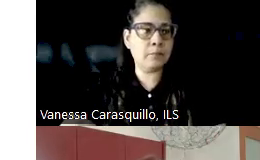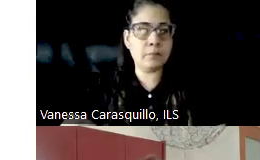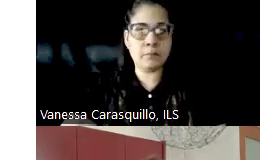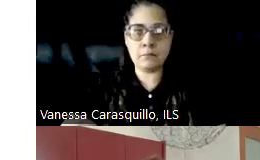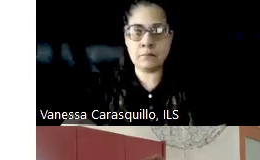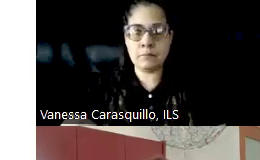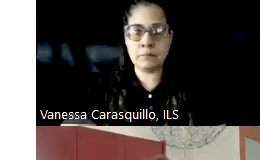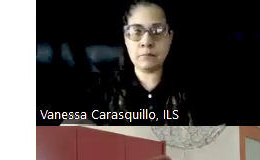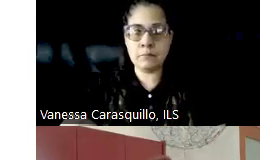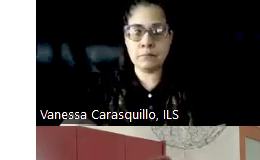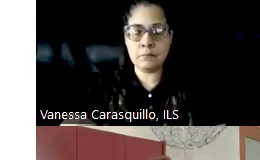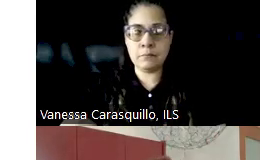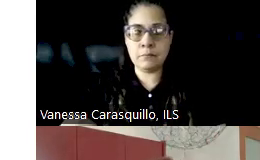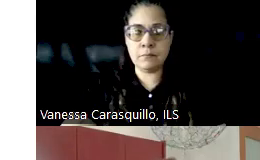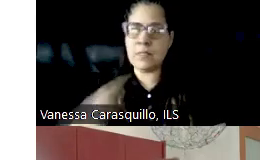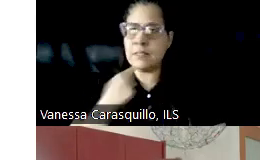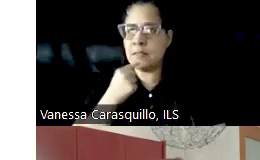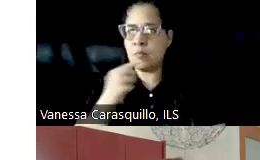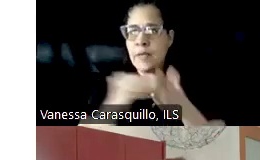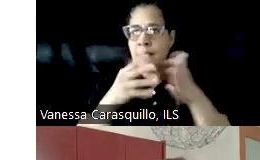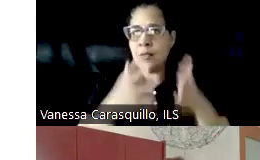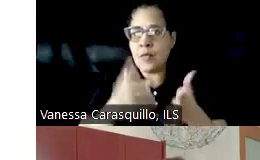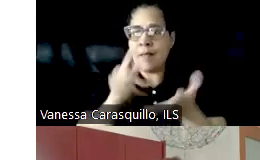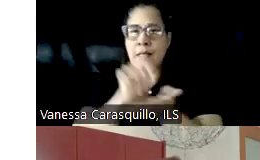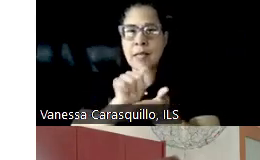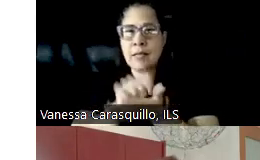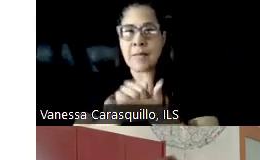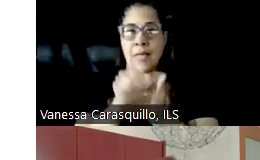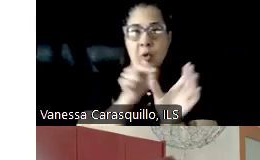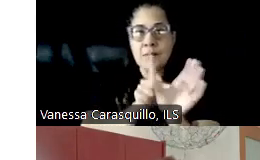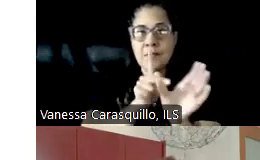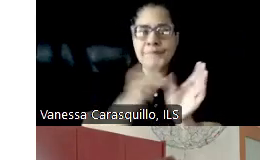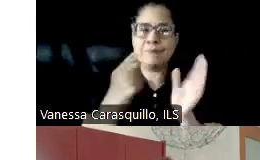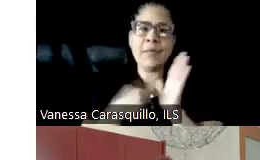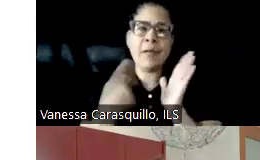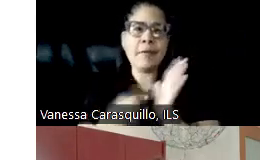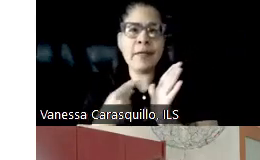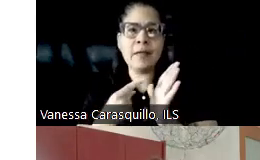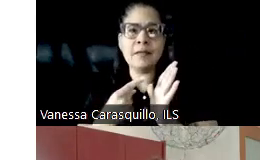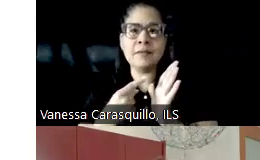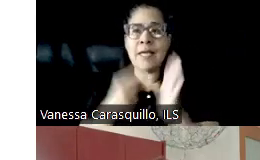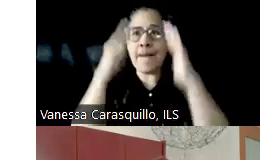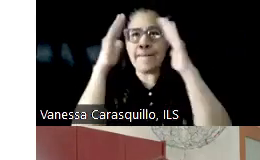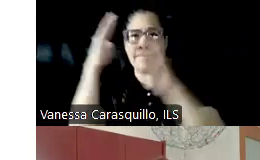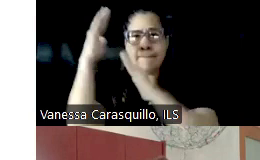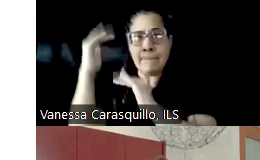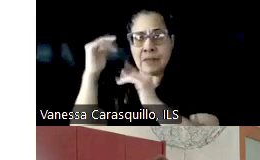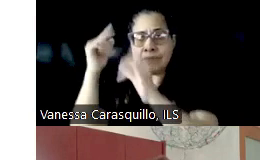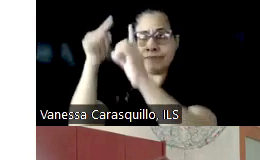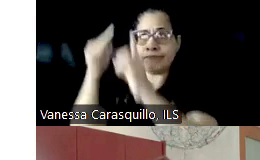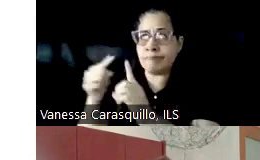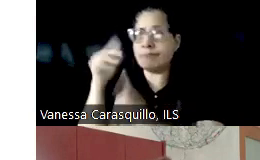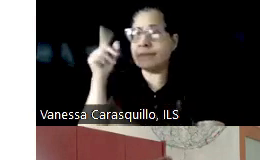está en un tratamiento psiquiátrico, a veces existe la falsa ilusión de que ya empezó con un tratamiento psiquiátrico, pues